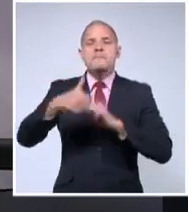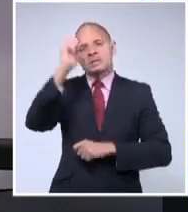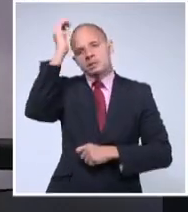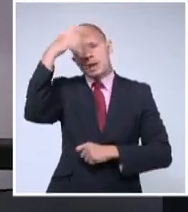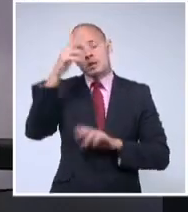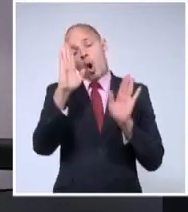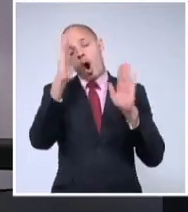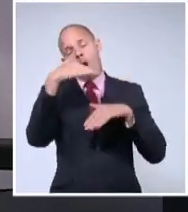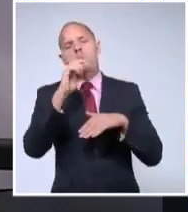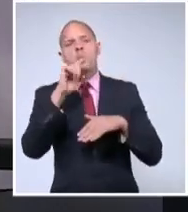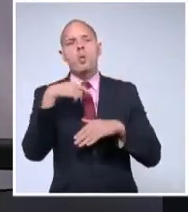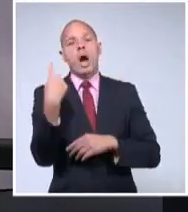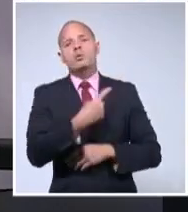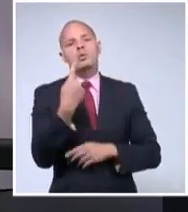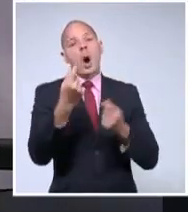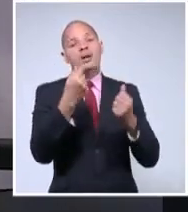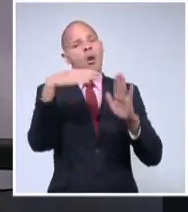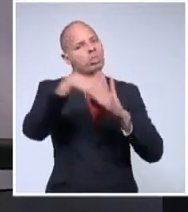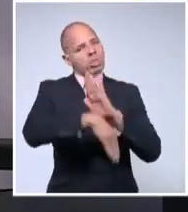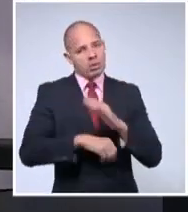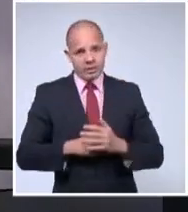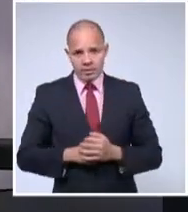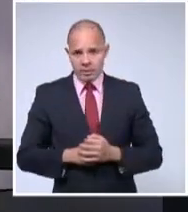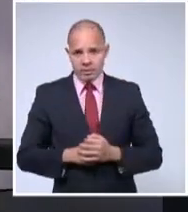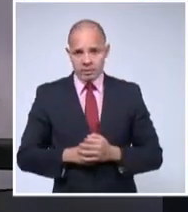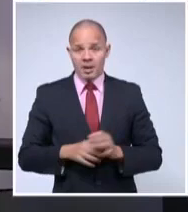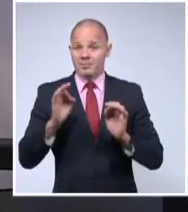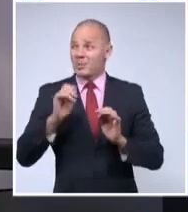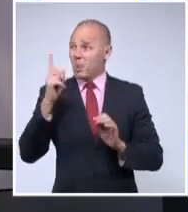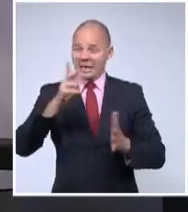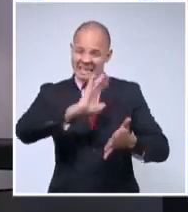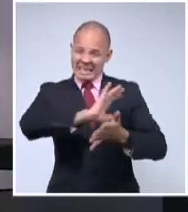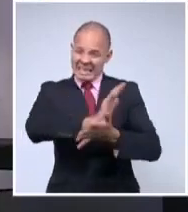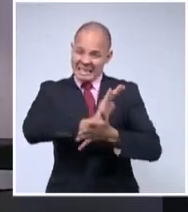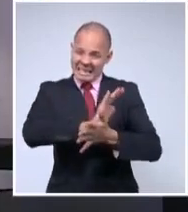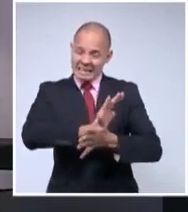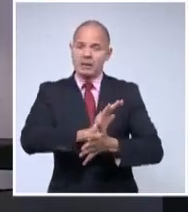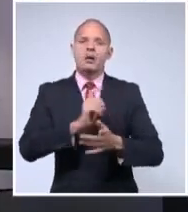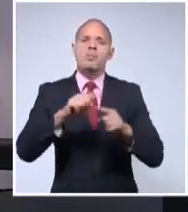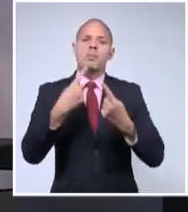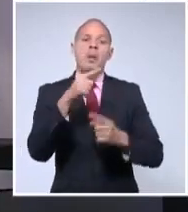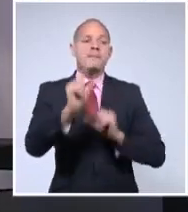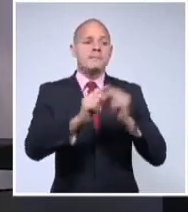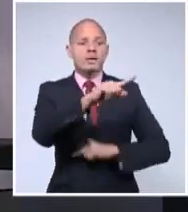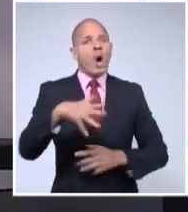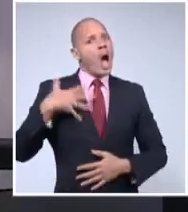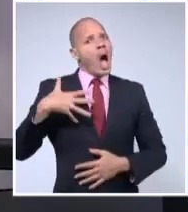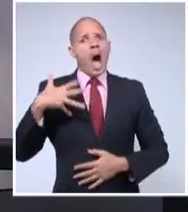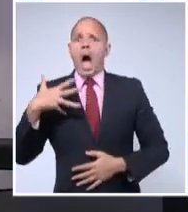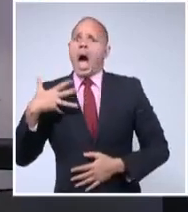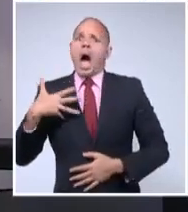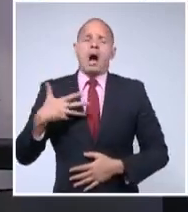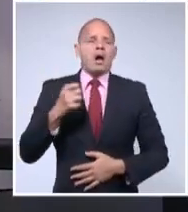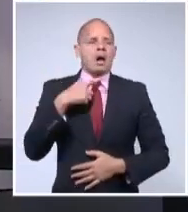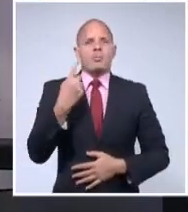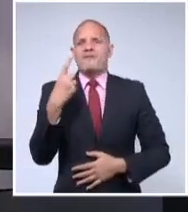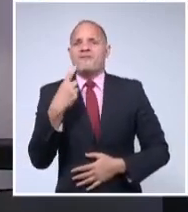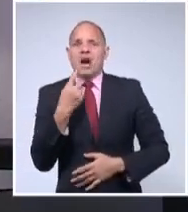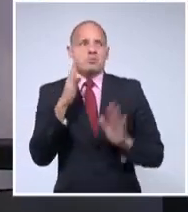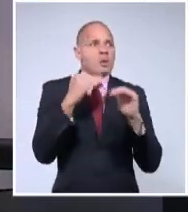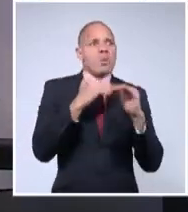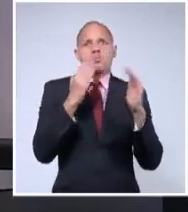economía, dirigida a castigar al pueblo cubano en su conjunto, a hacer la vida difícil, a provocar privaciones, a provocar